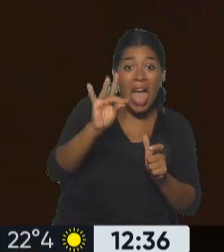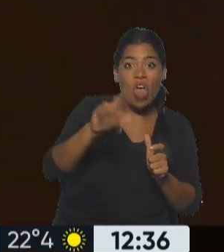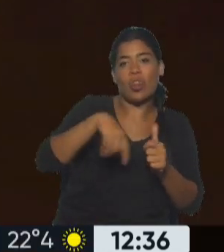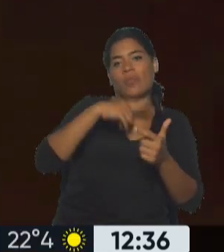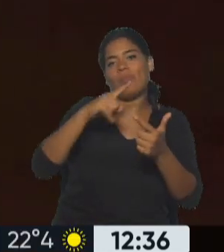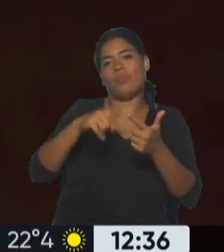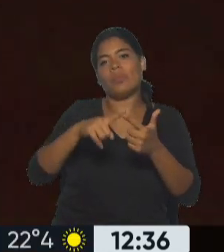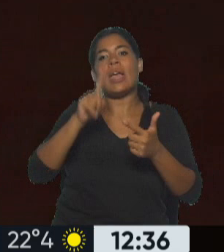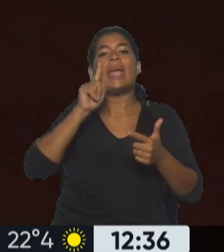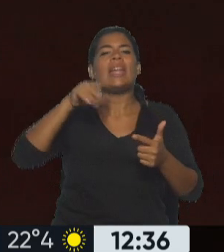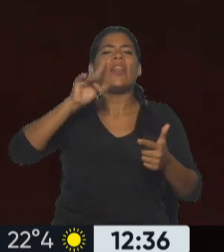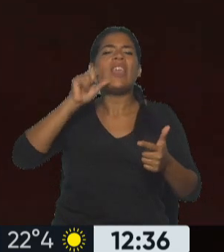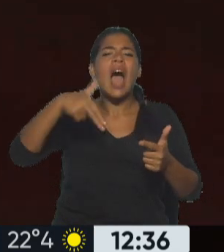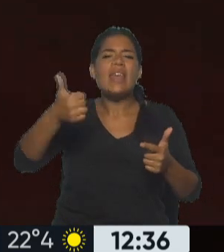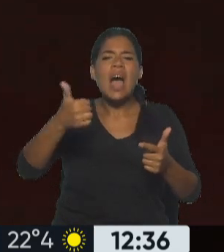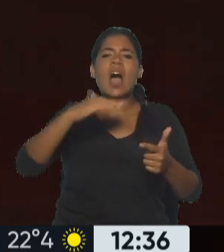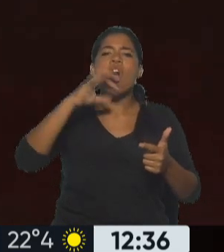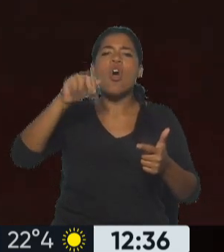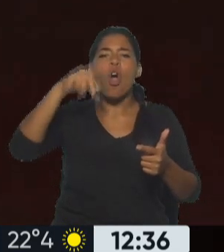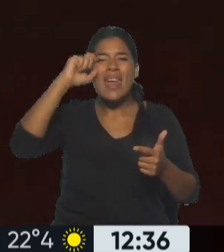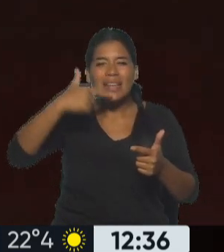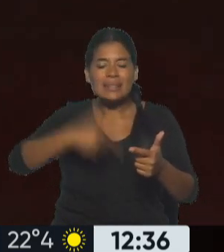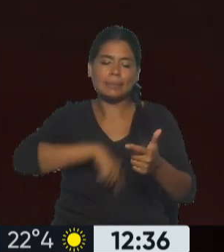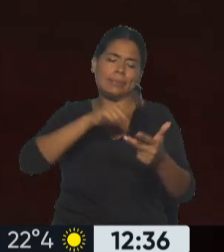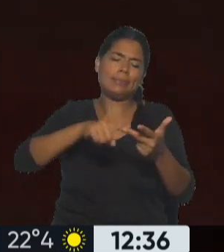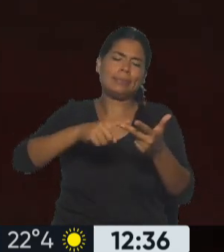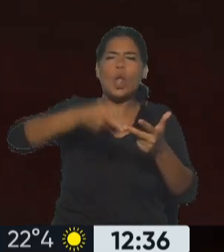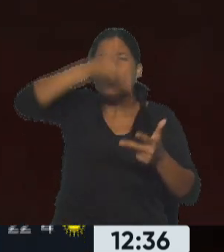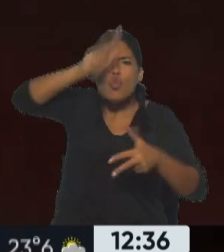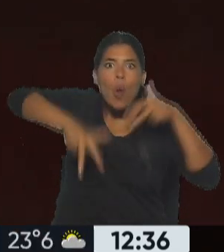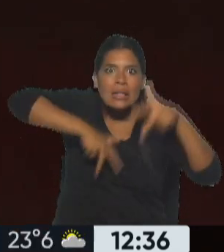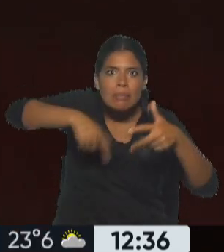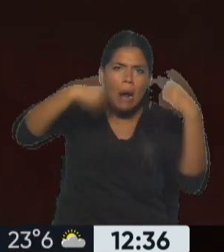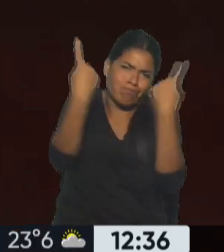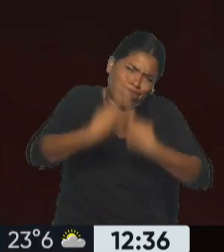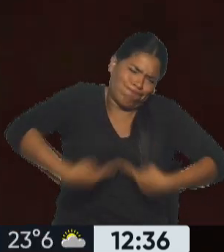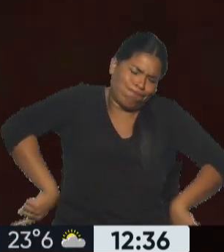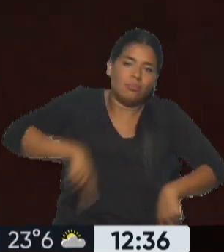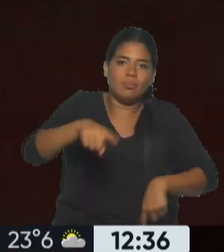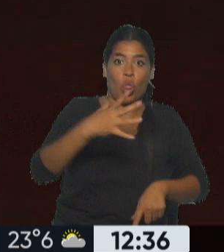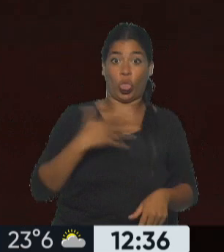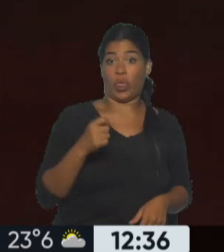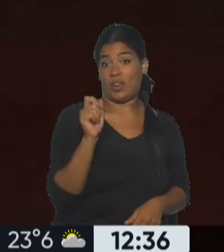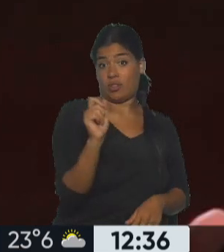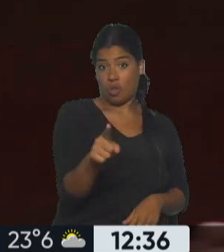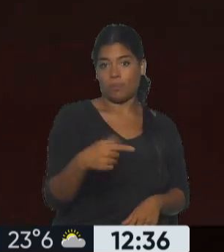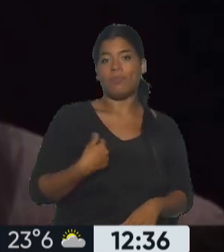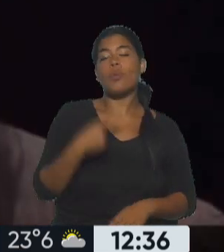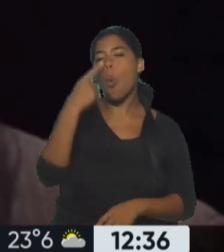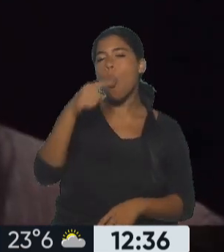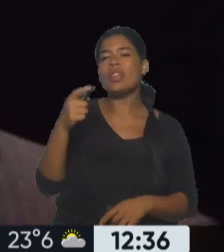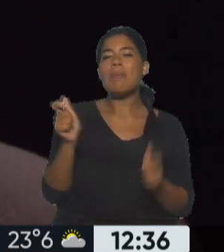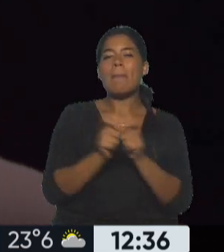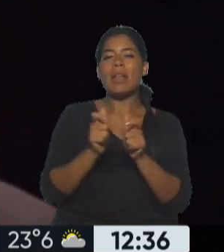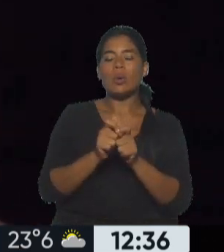Jones, Buscando al Soldado Ryan, Jurassic Park y muchas más. Esta es solo una corta selección. Actualmente, su última película, Los Fabelman,